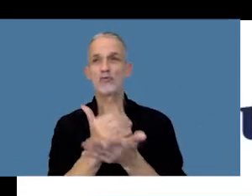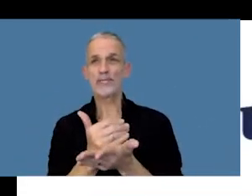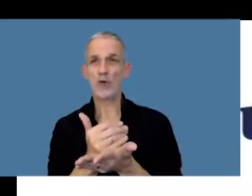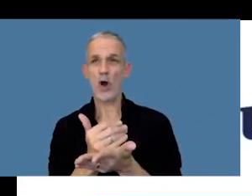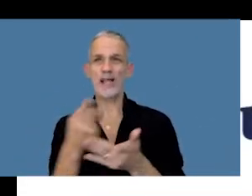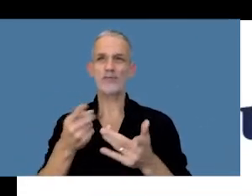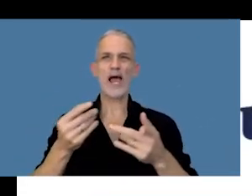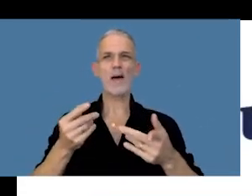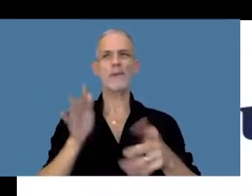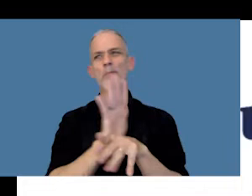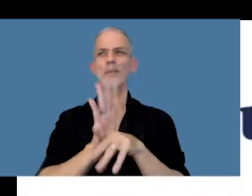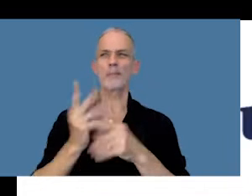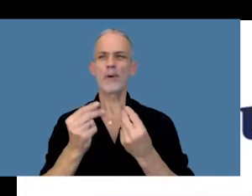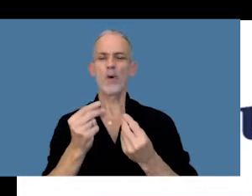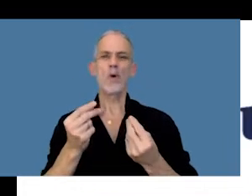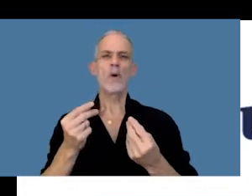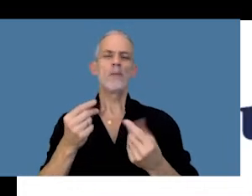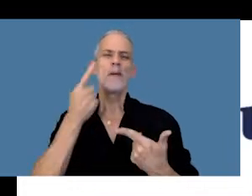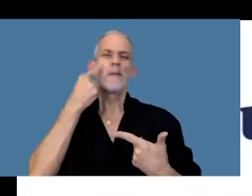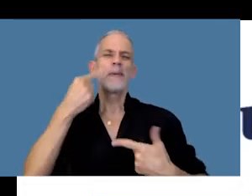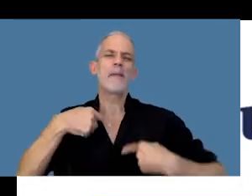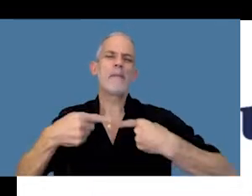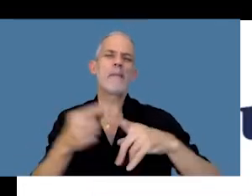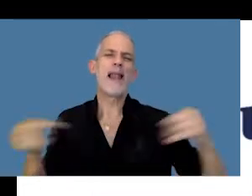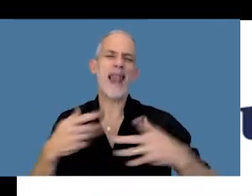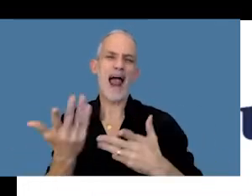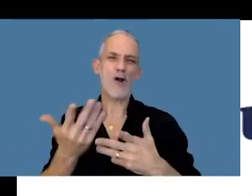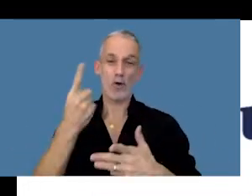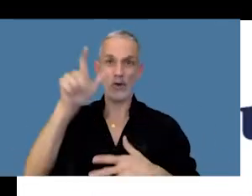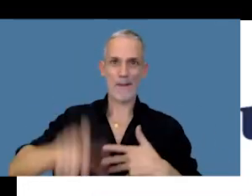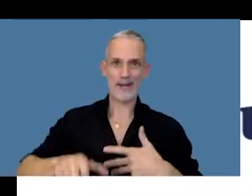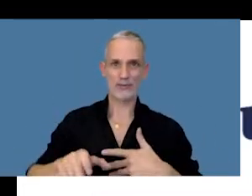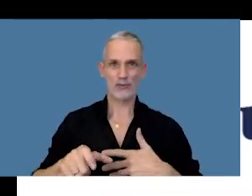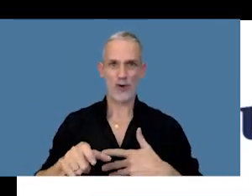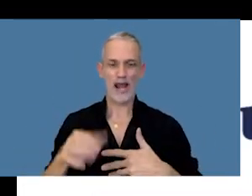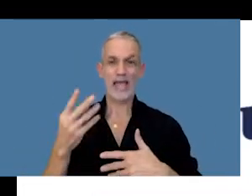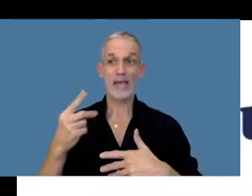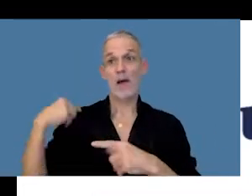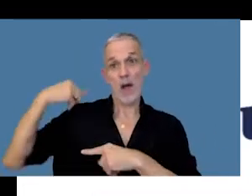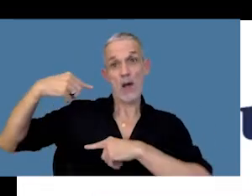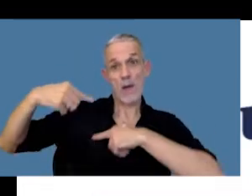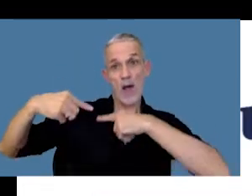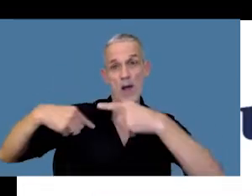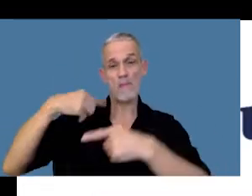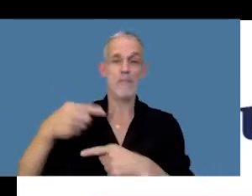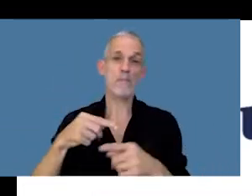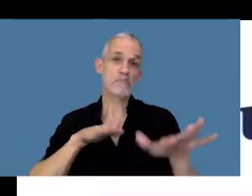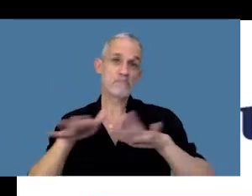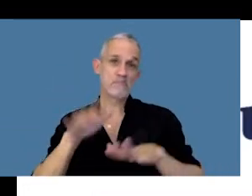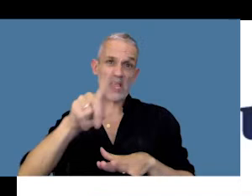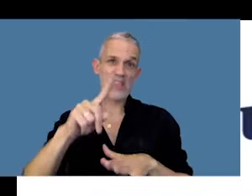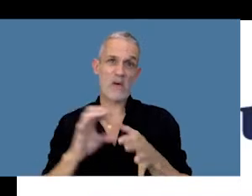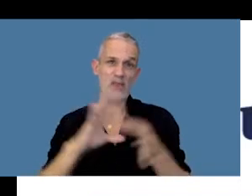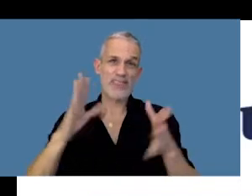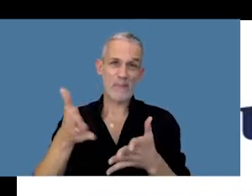es una especie de sobrevida, ficción tributaria, de una persona que venía realizando alguna actividad independiente,